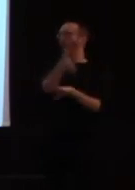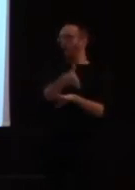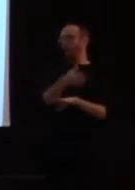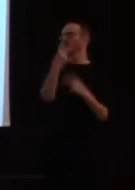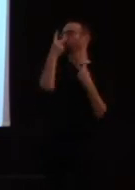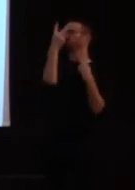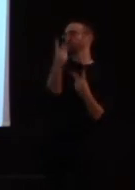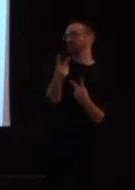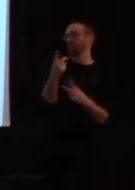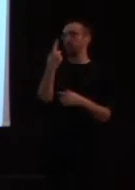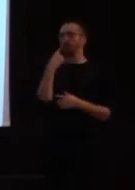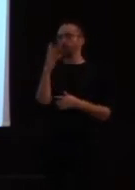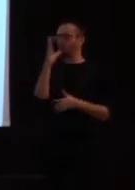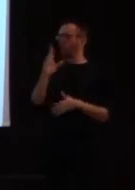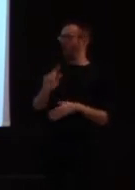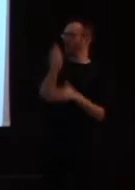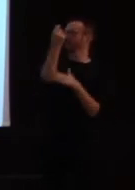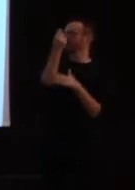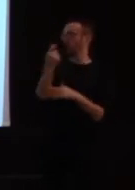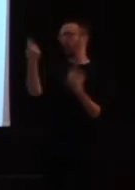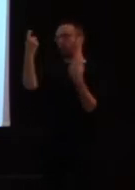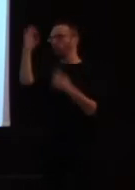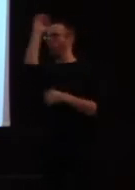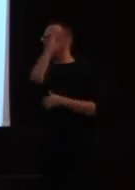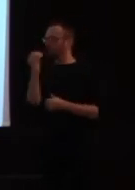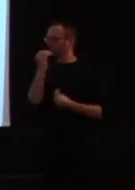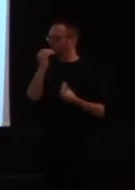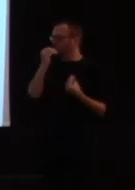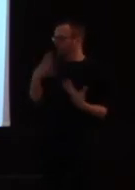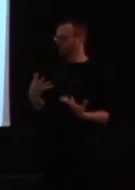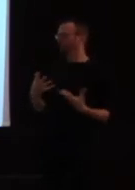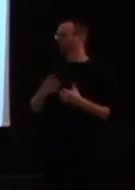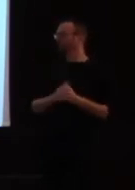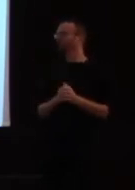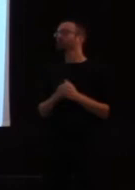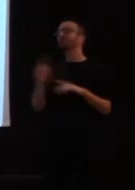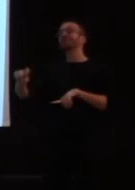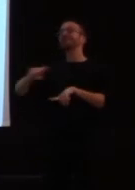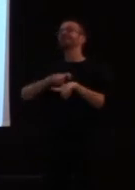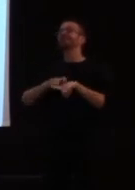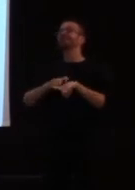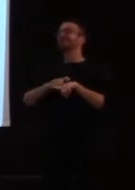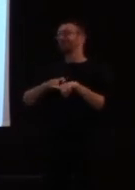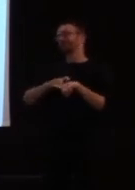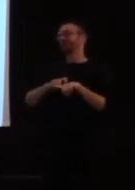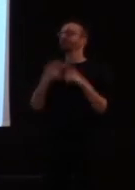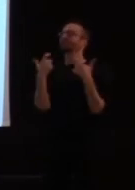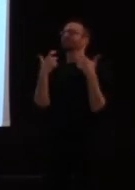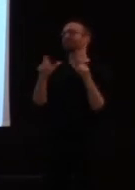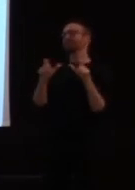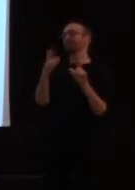maestra que tenía tanto éxito. Y nos encontramos, cuando hablamos del estilo personal, con una